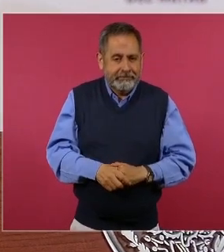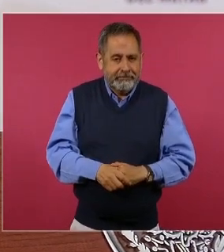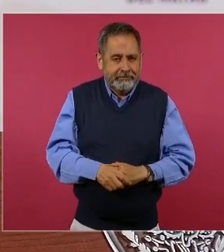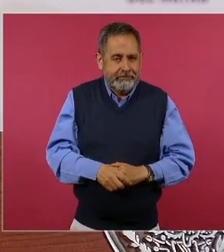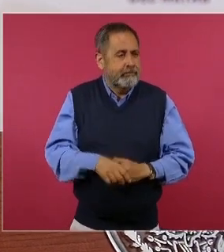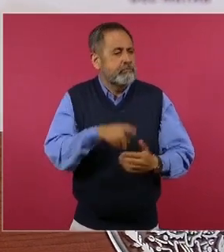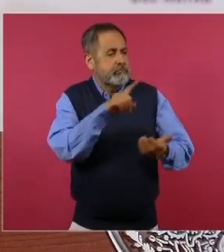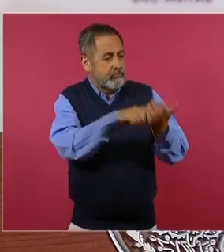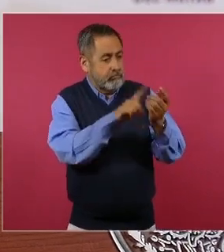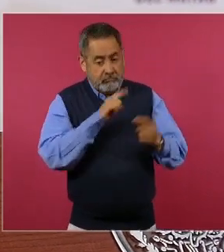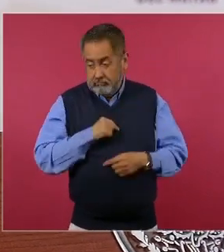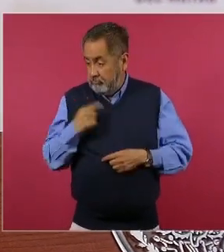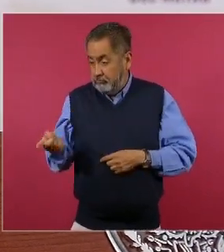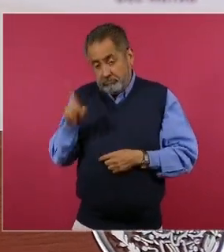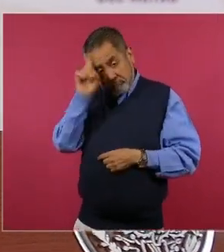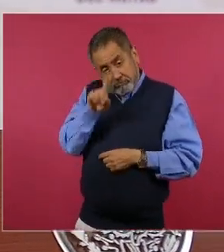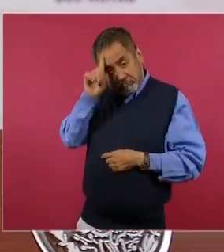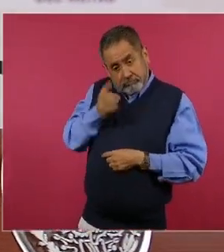Le anda dando consejos